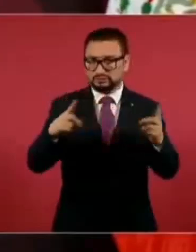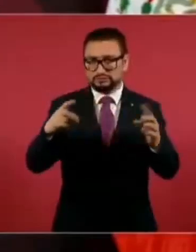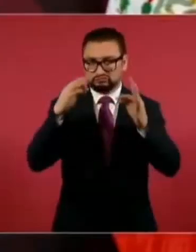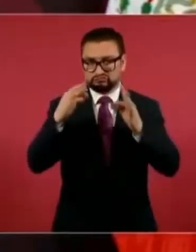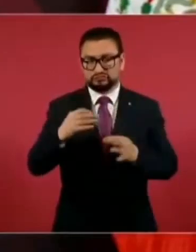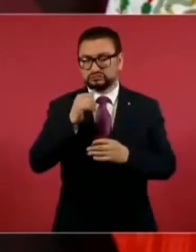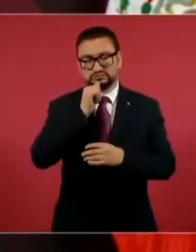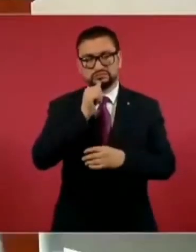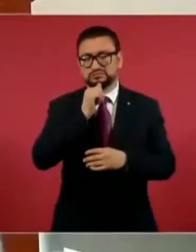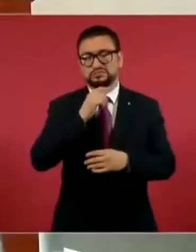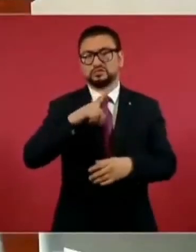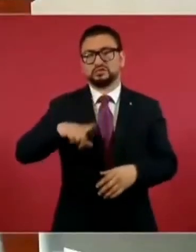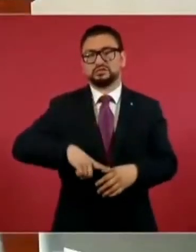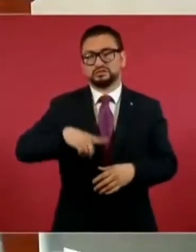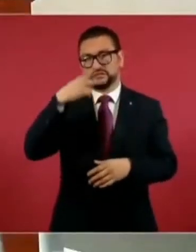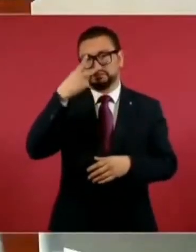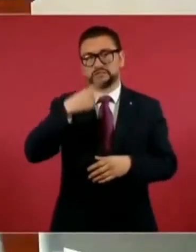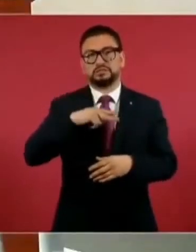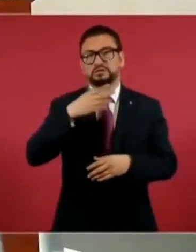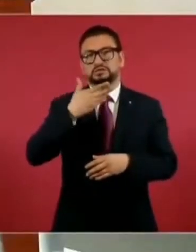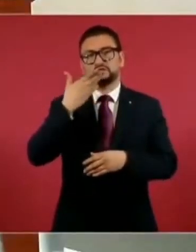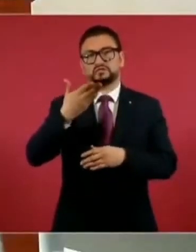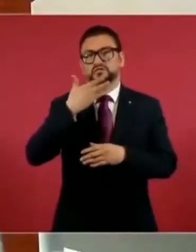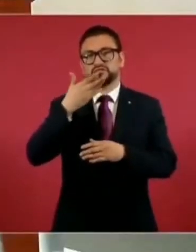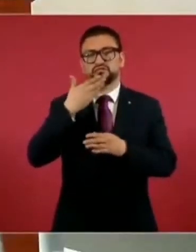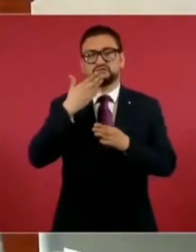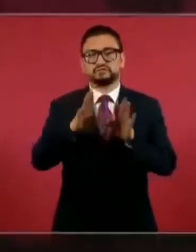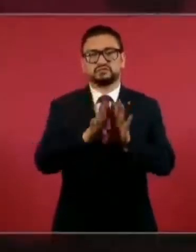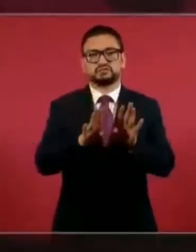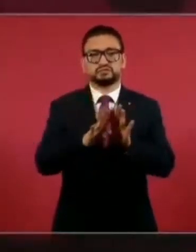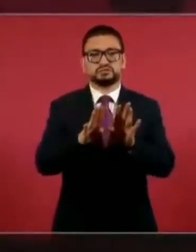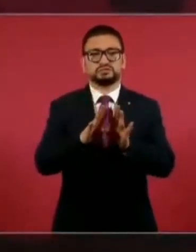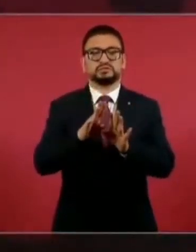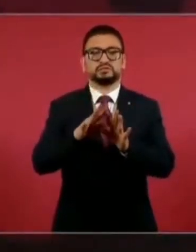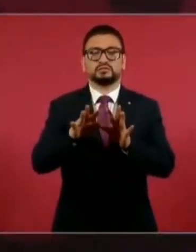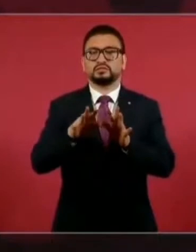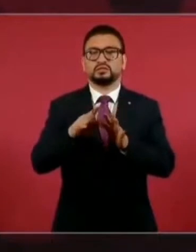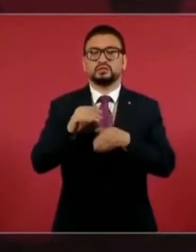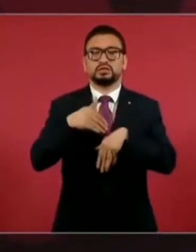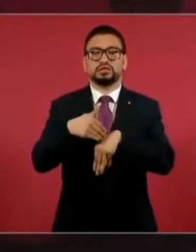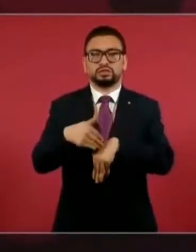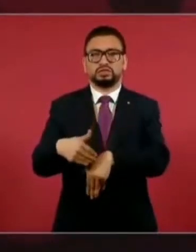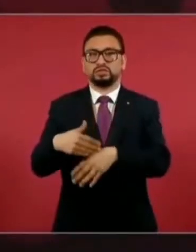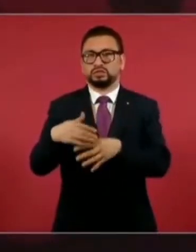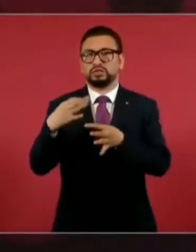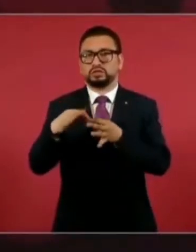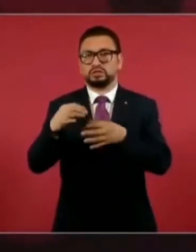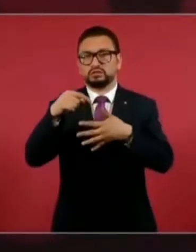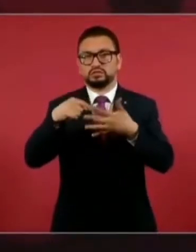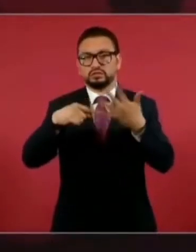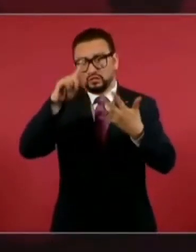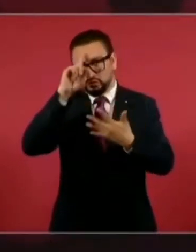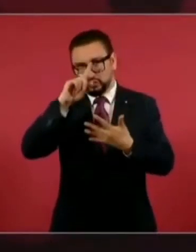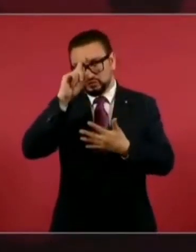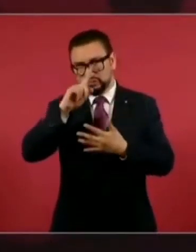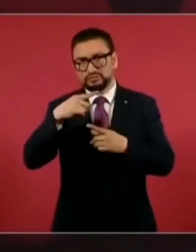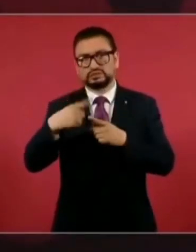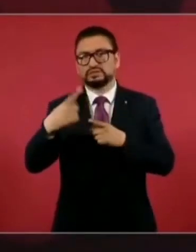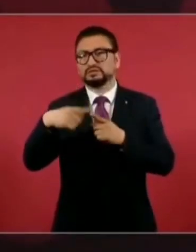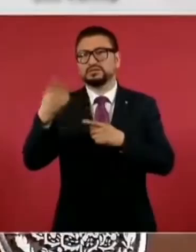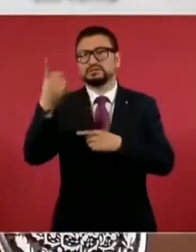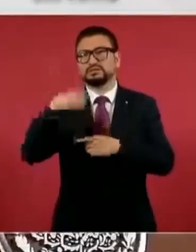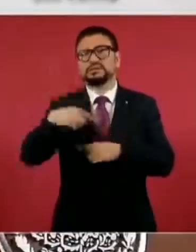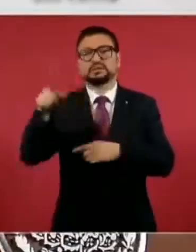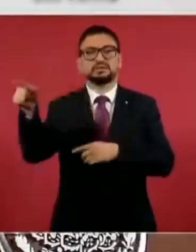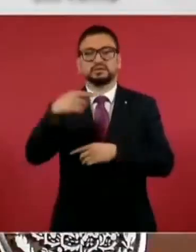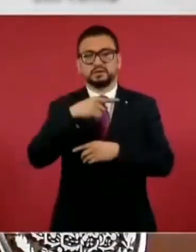Los gobiernos de México se dedicaban a cumplir con las recomendaciones que enviaban los